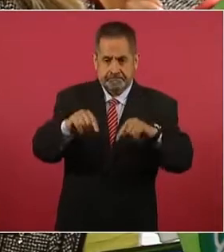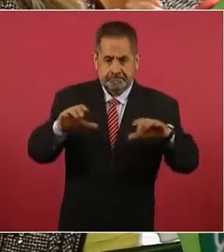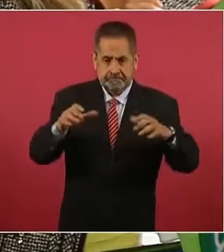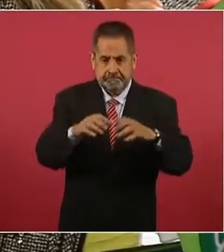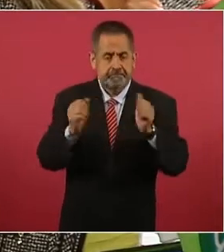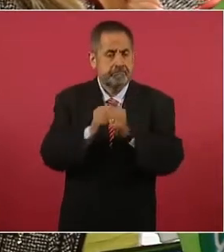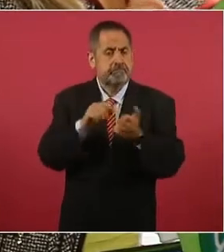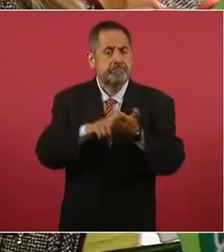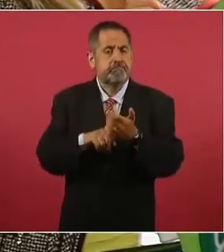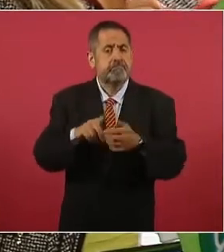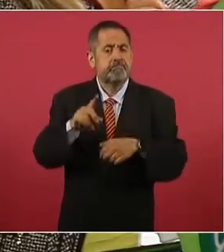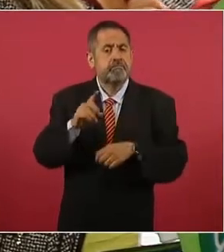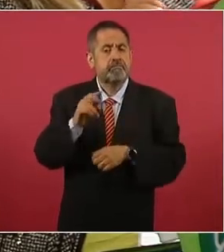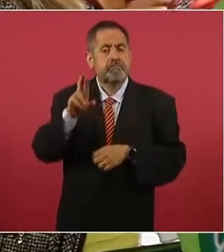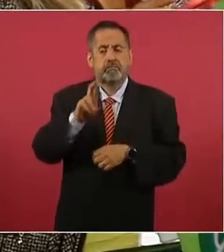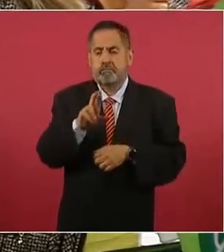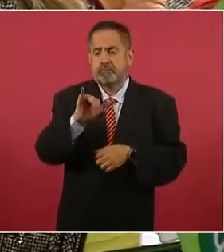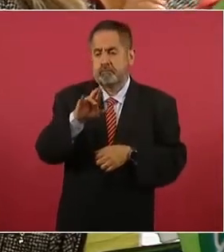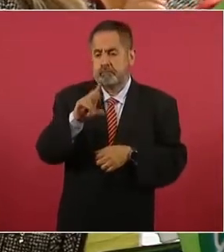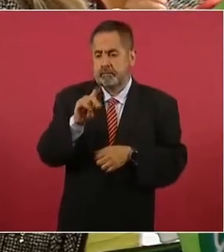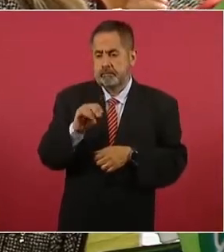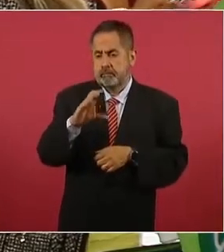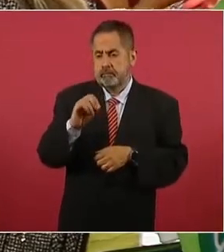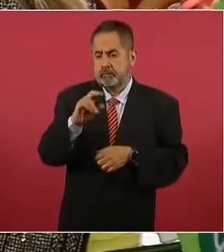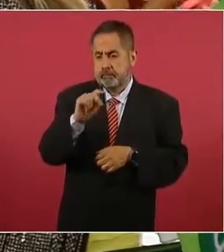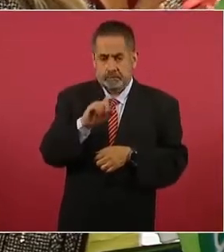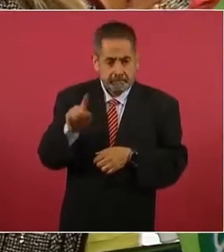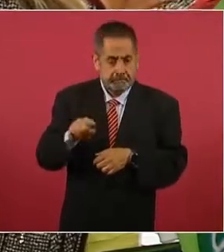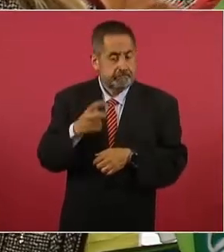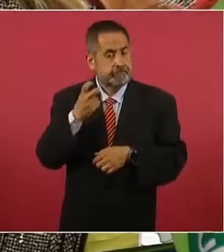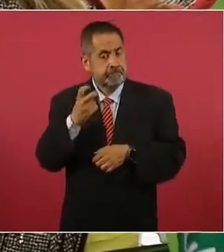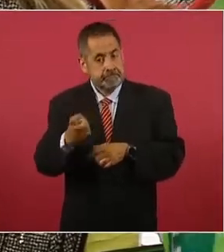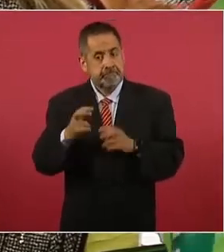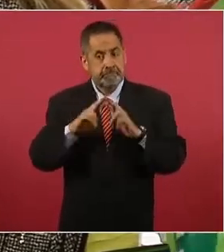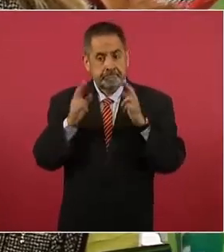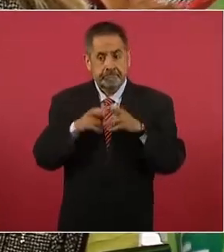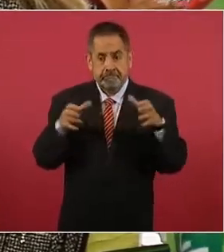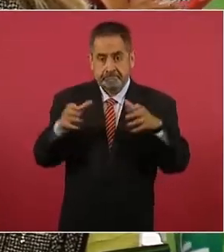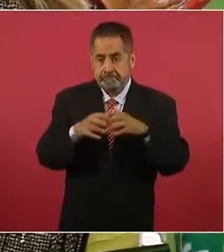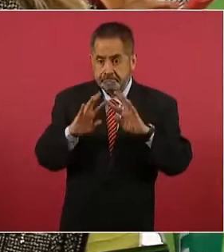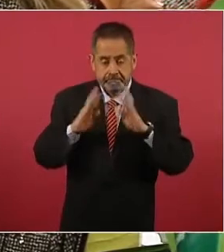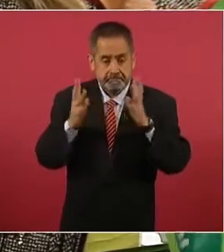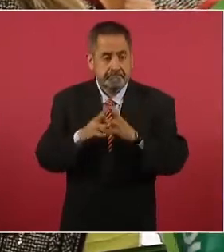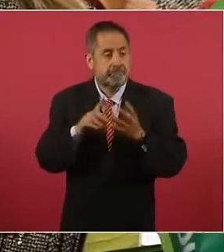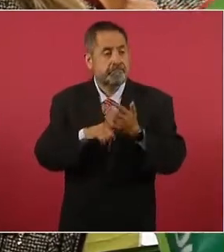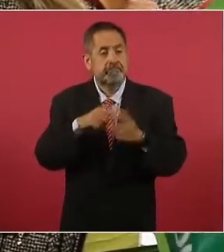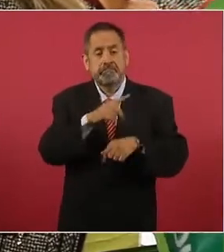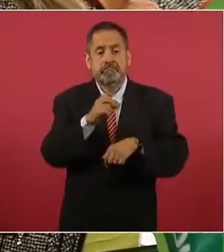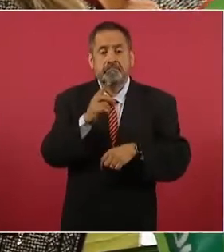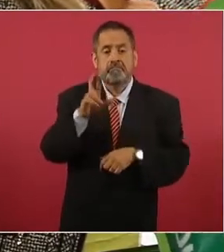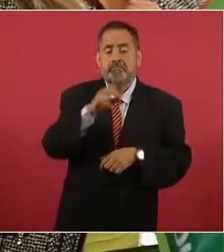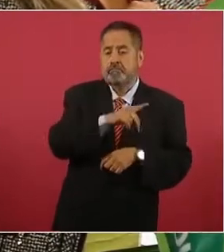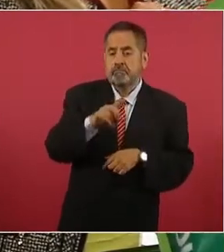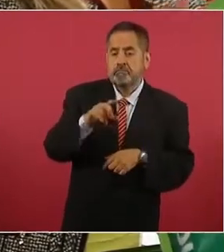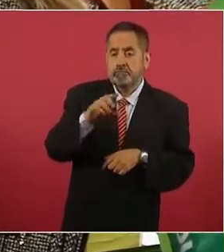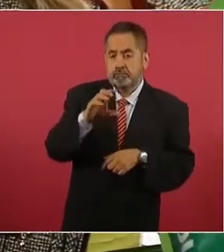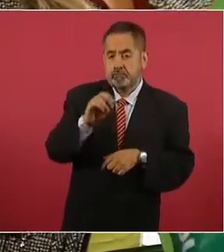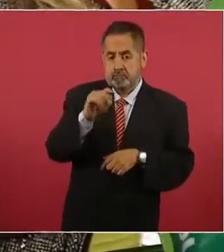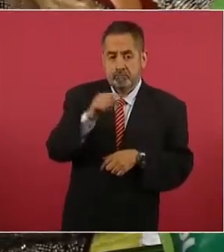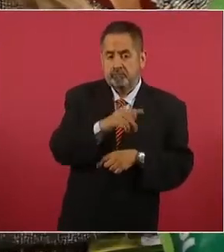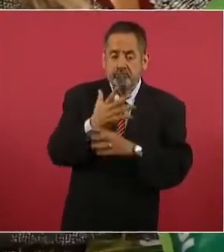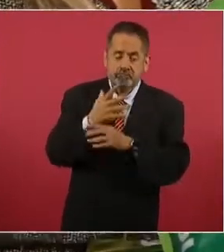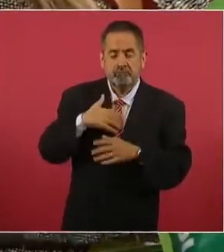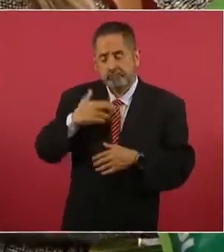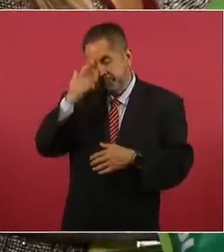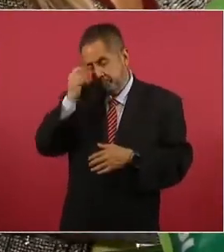doctor Ricardo Cortés Alcalá. Pero en esta reunión, señor presidente, el doctor Cortés Alcalá reconoció que precisamente